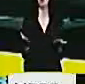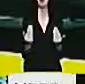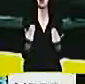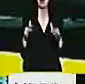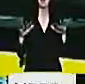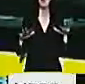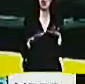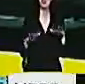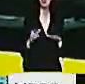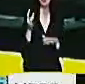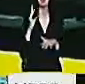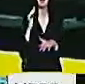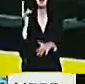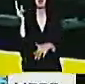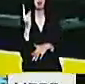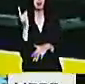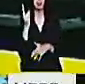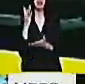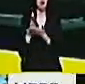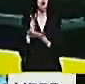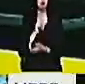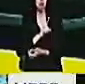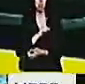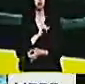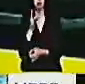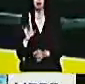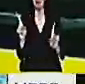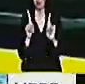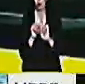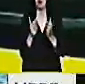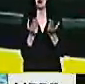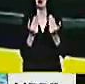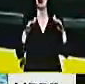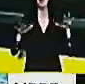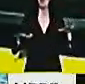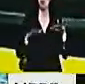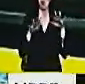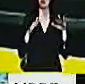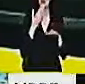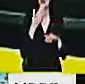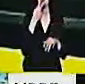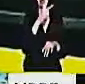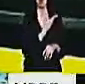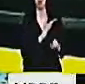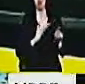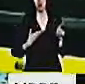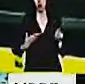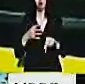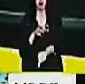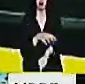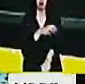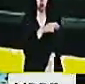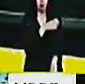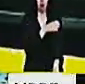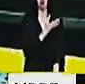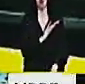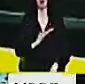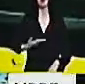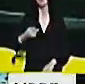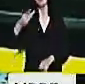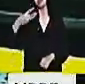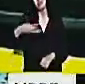solo de las instituciones formadoras, ni de los liceos, colegios, universidades, se requiere un esfuerzo de los propios gobiernos regionales, gobiernos